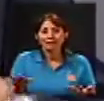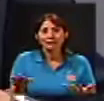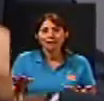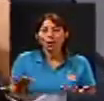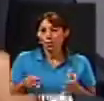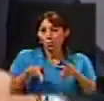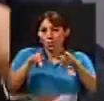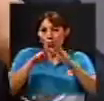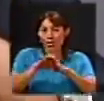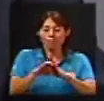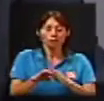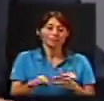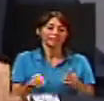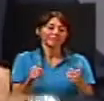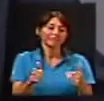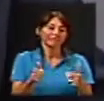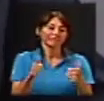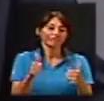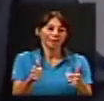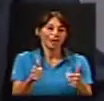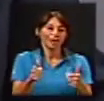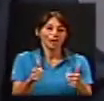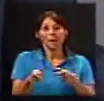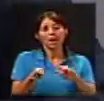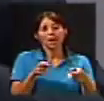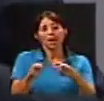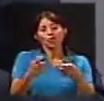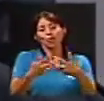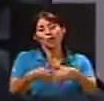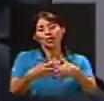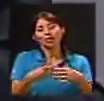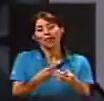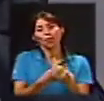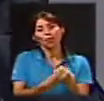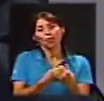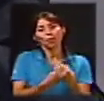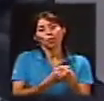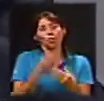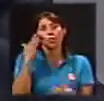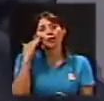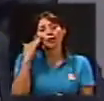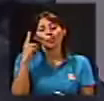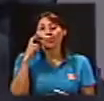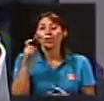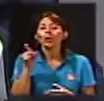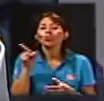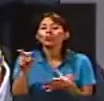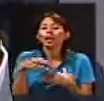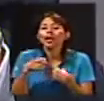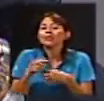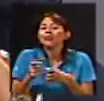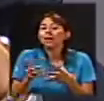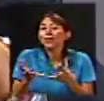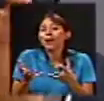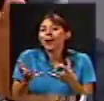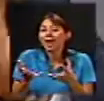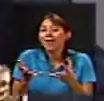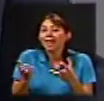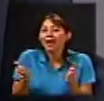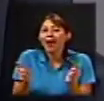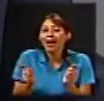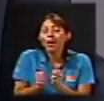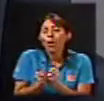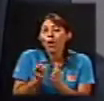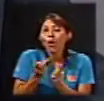rico es manejar una empresa que es de monopolio. Porque usted hace lo que le dé la gana con los